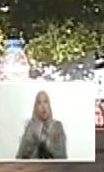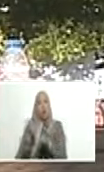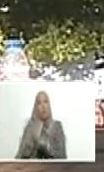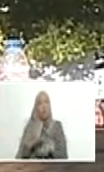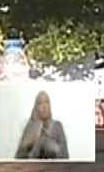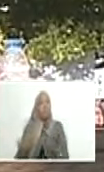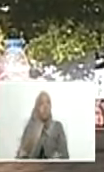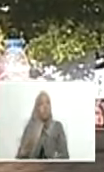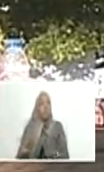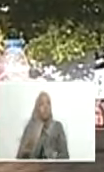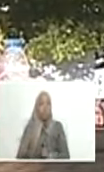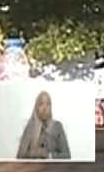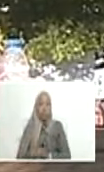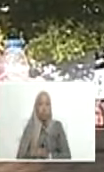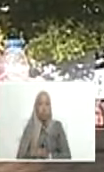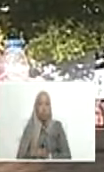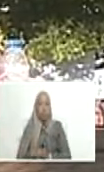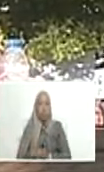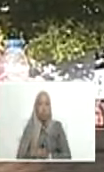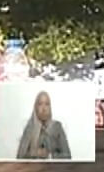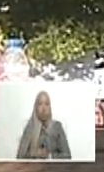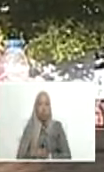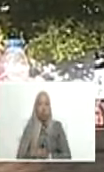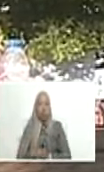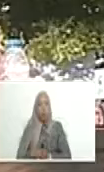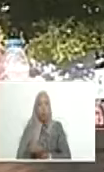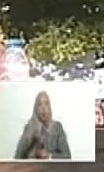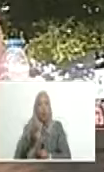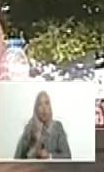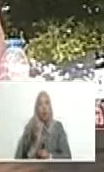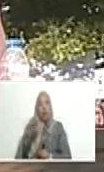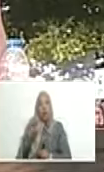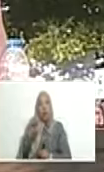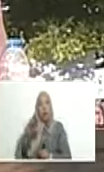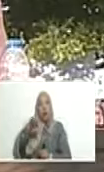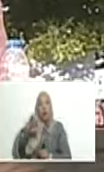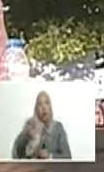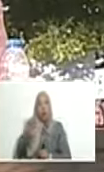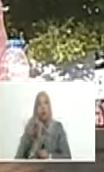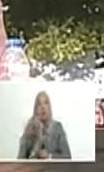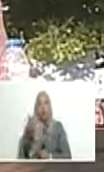esa artesana es ebanista, tiene 25